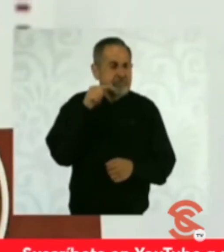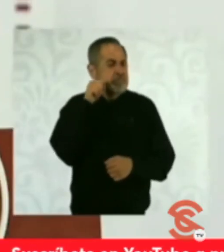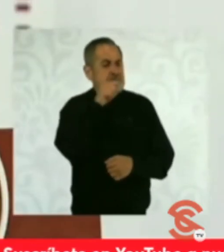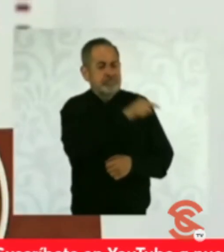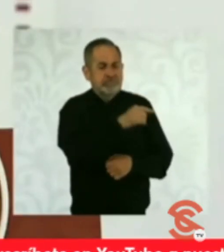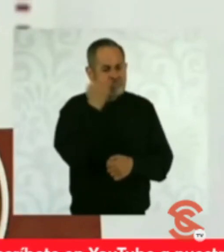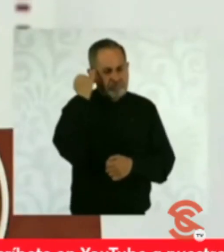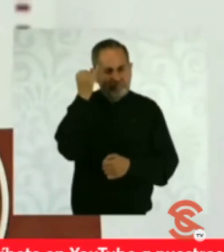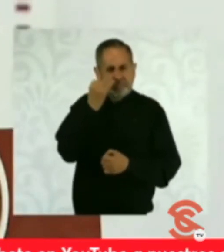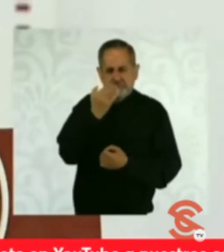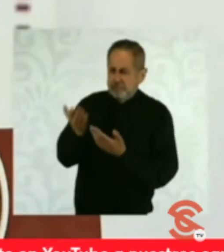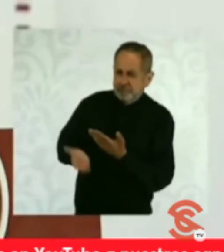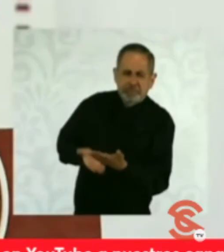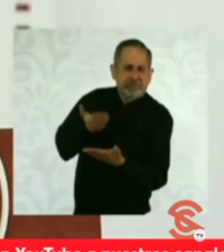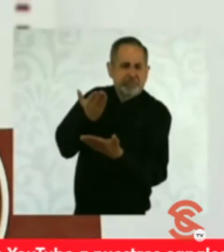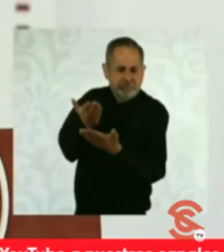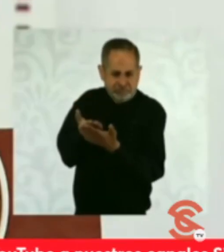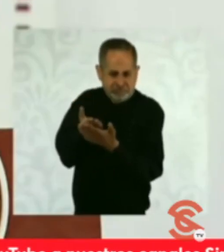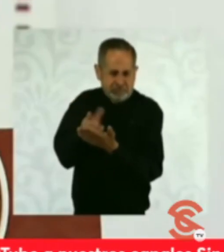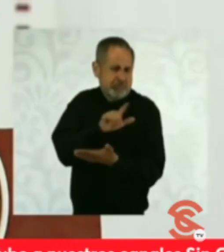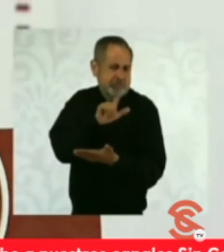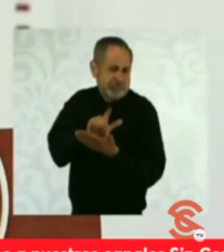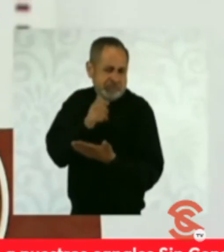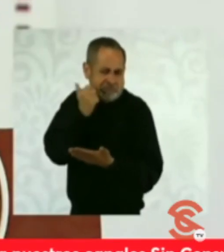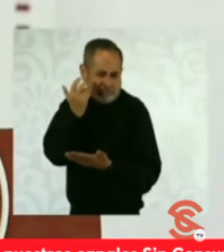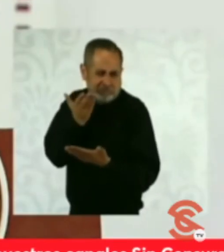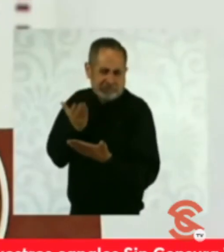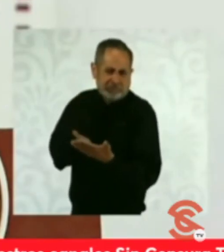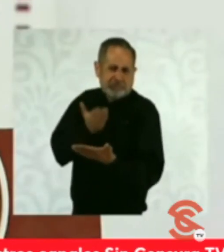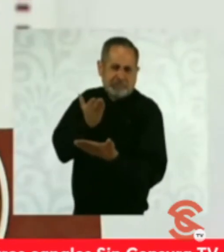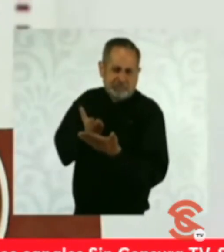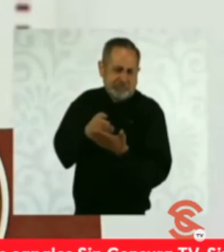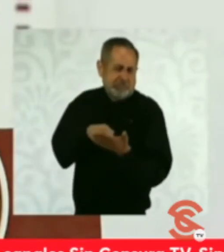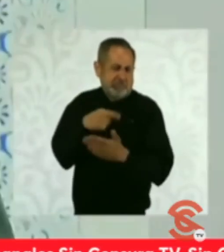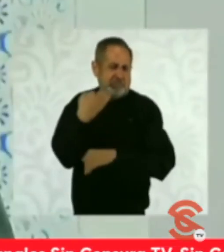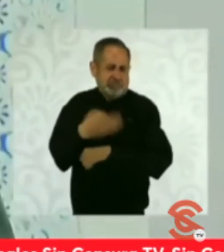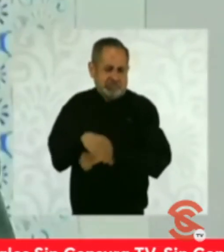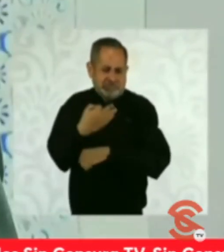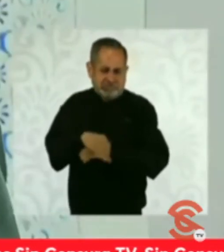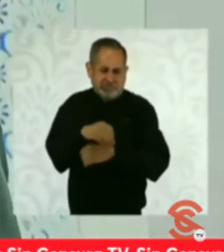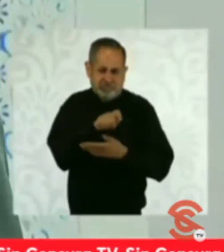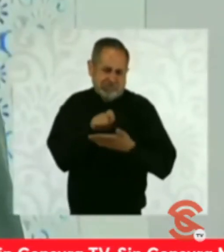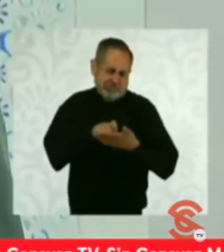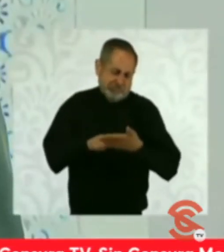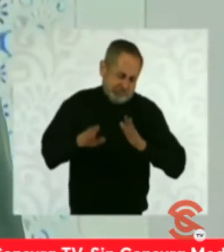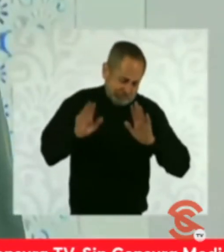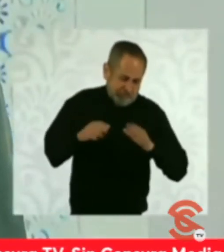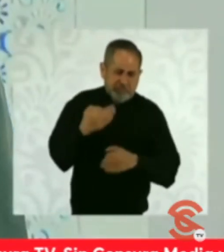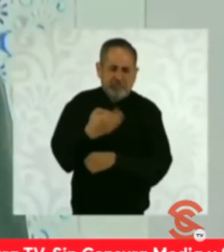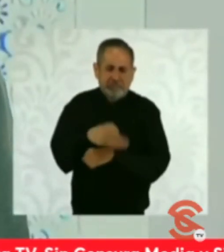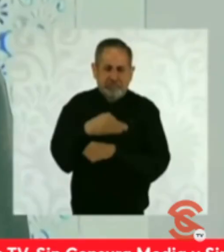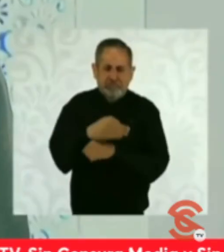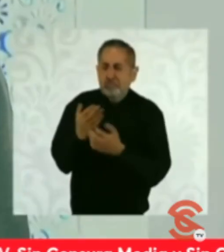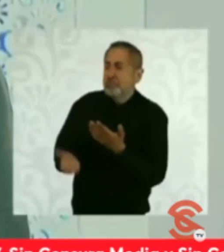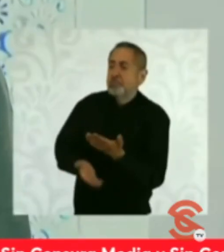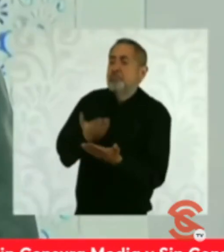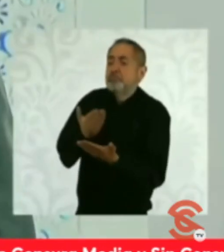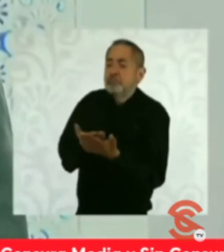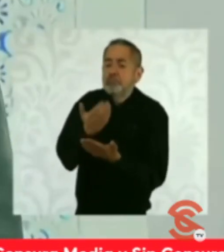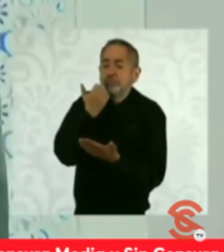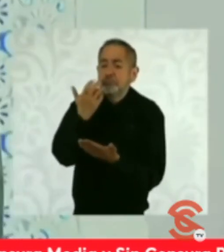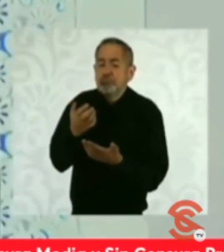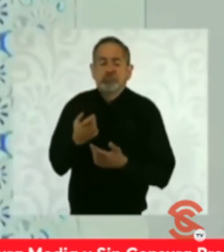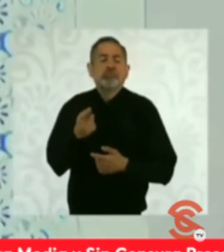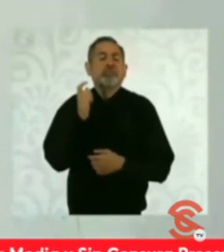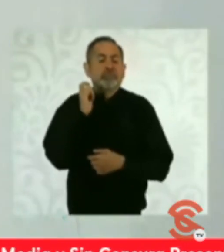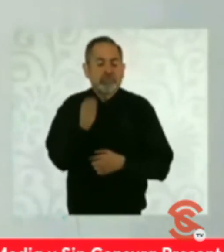hace una propuesta, un borrador, vamos a llamarle así, para que